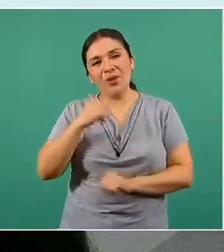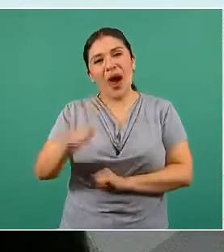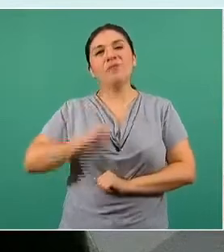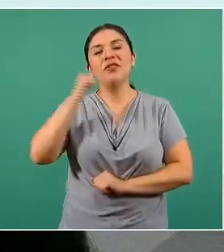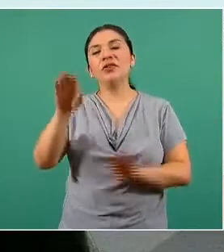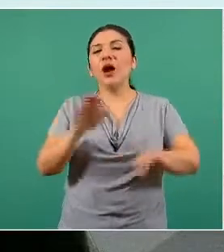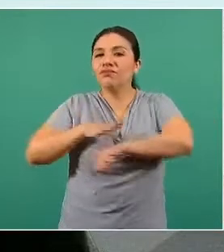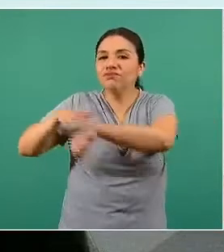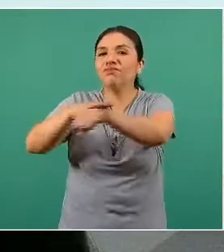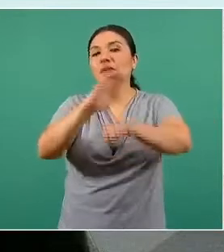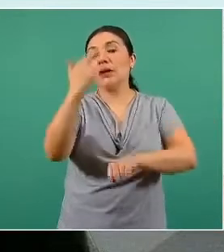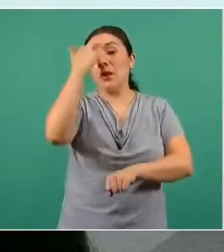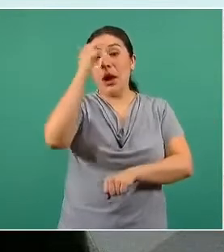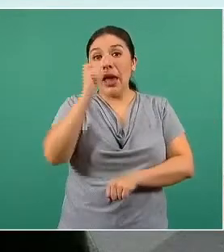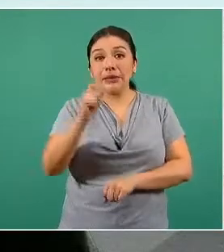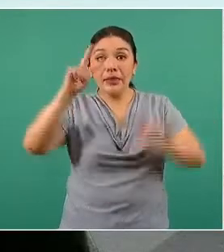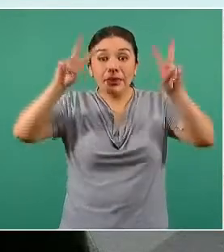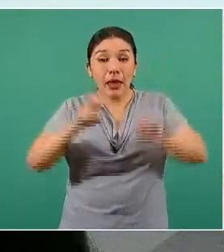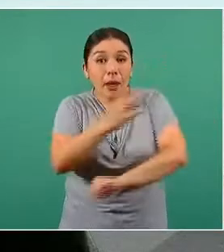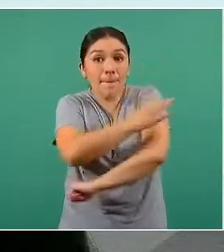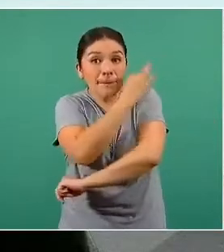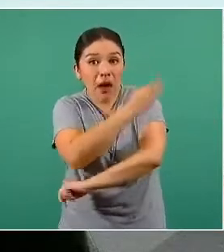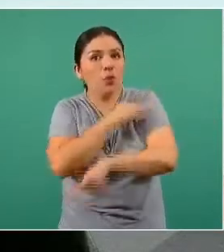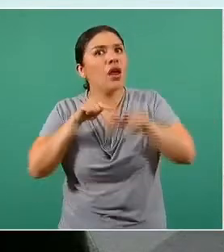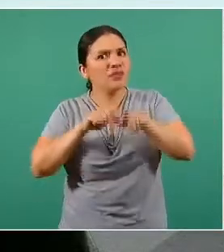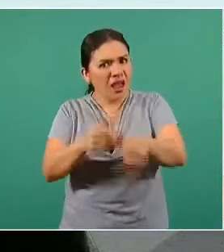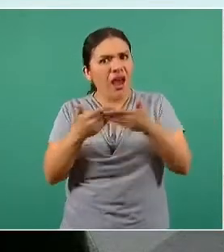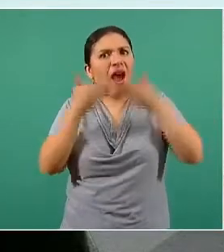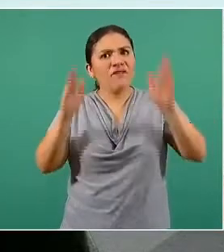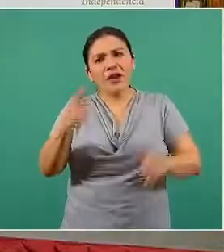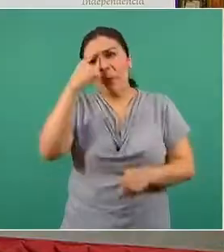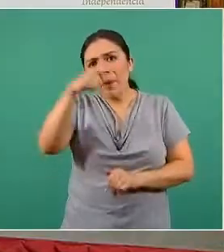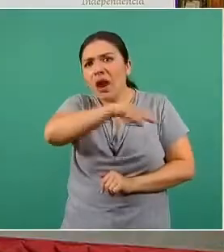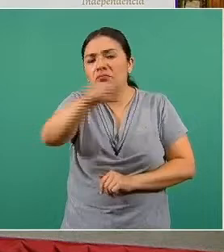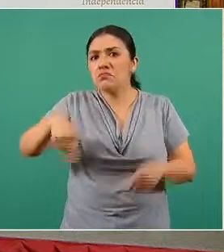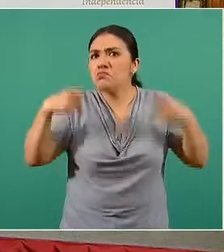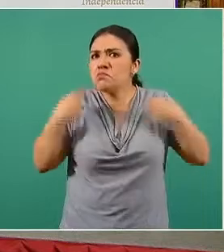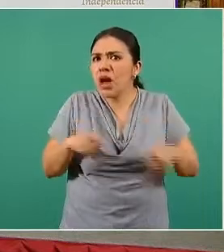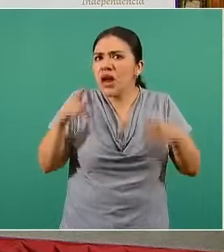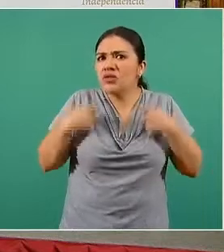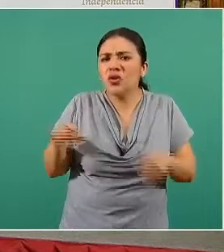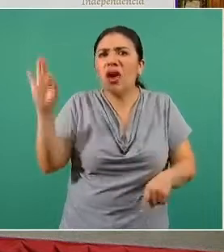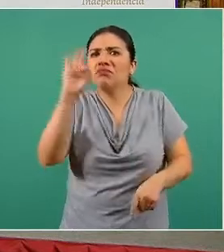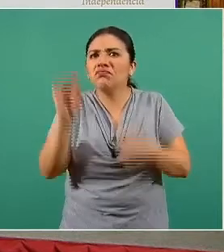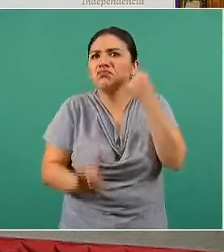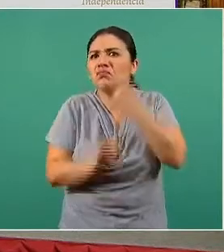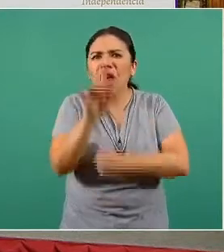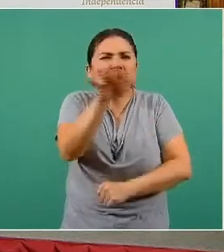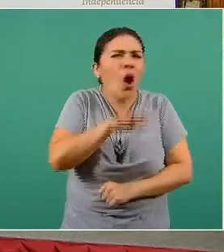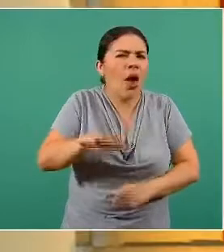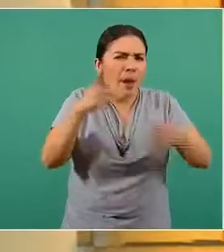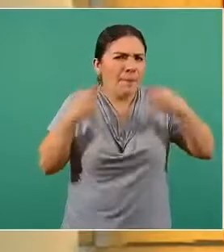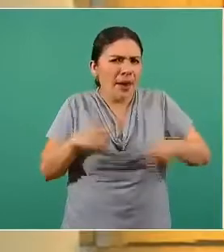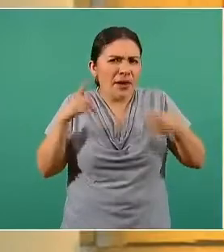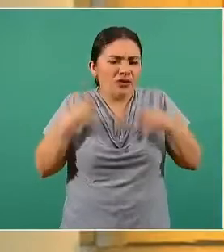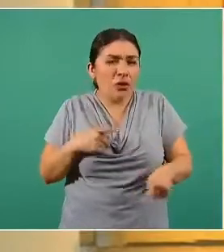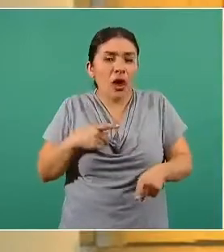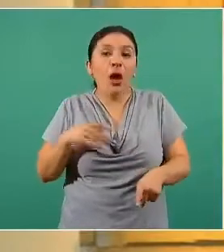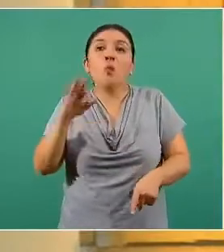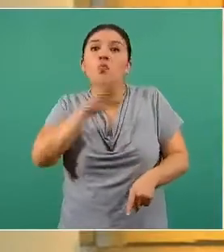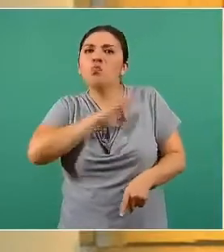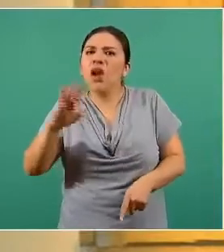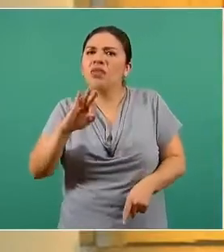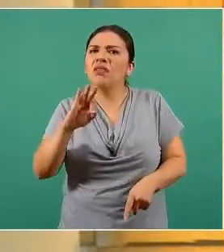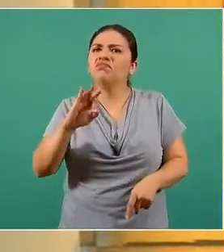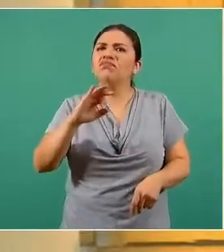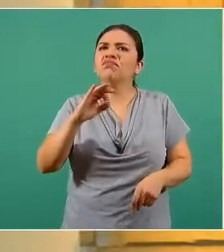recordar que la vacunación sigue abierta para alguna persona o cualquier persona o todas las personas que pudieran